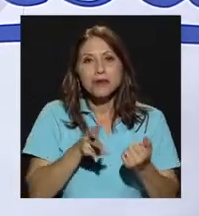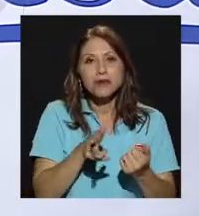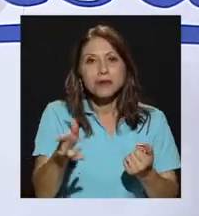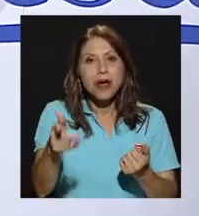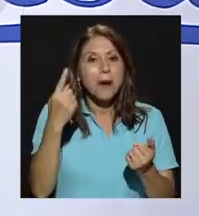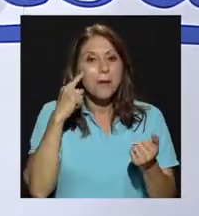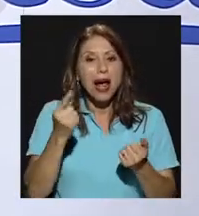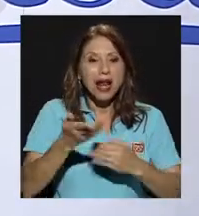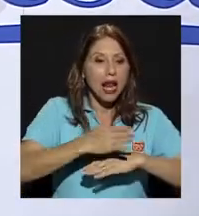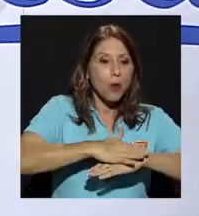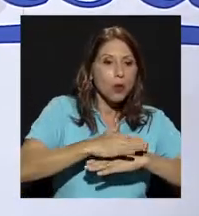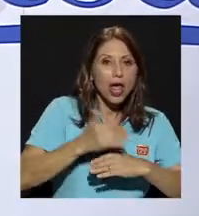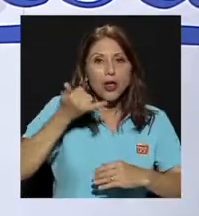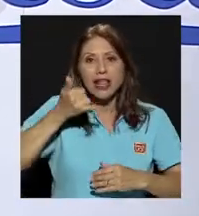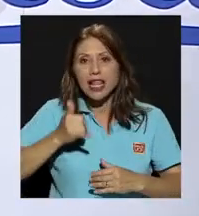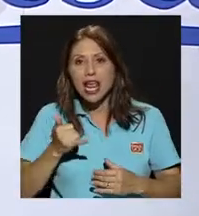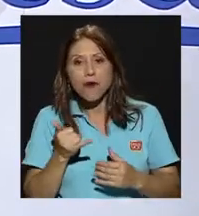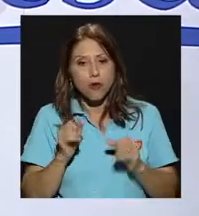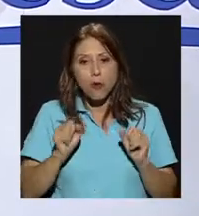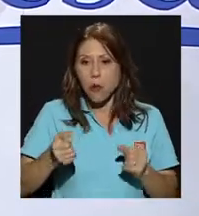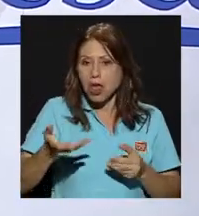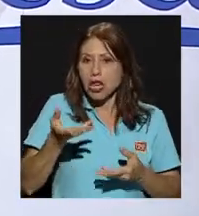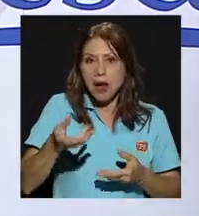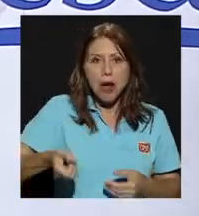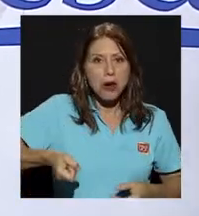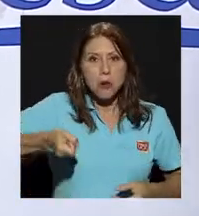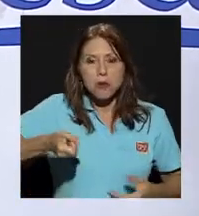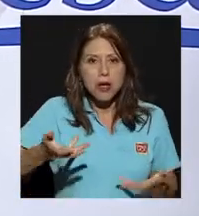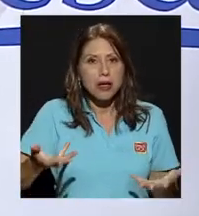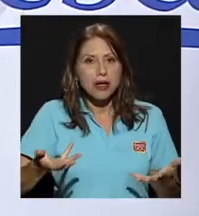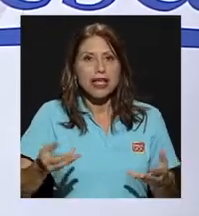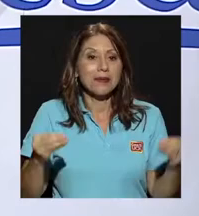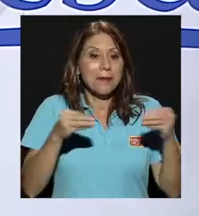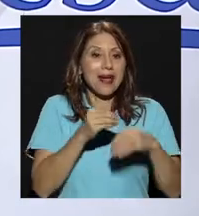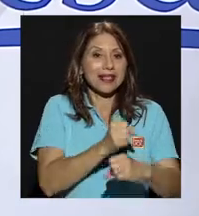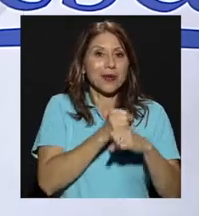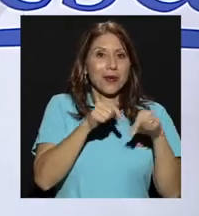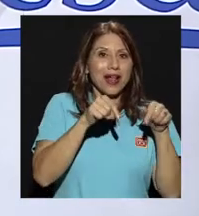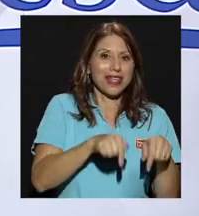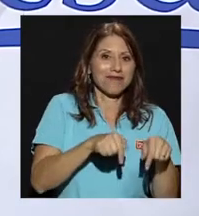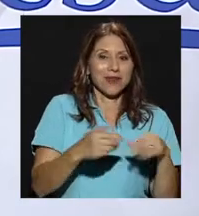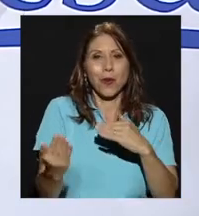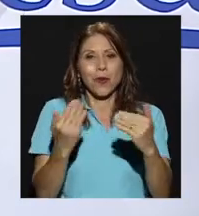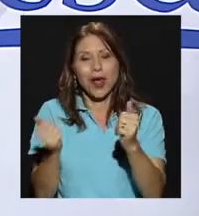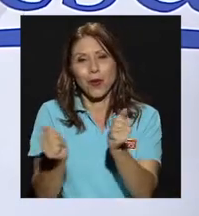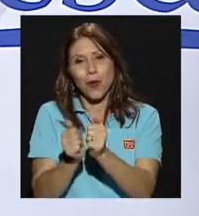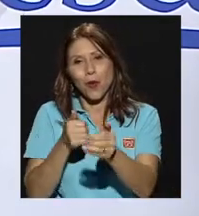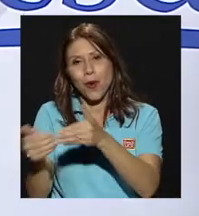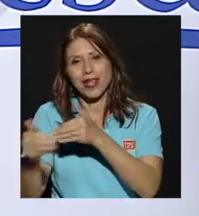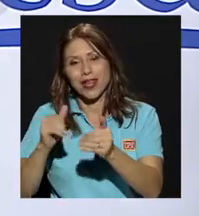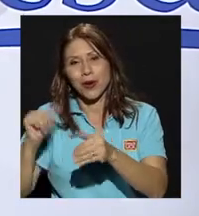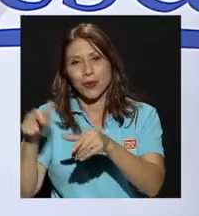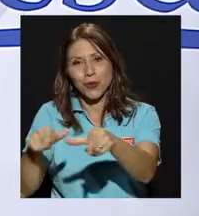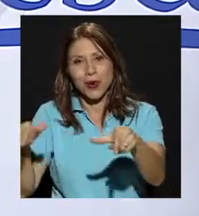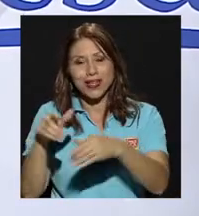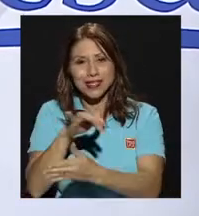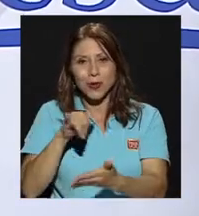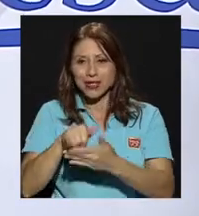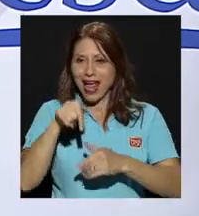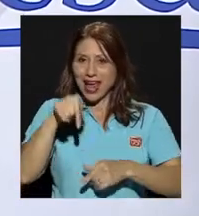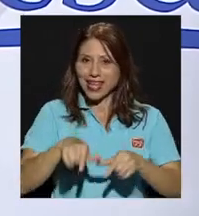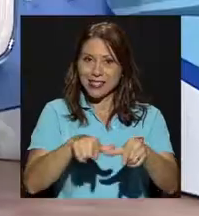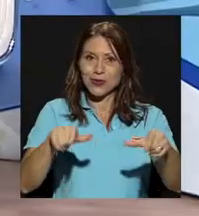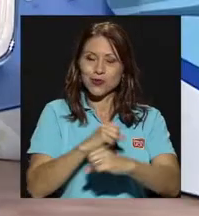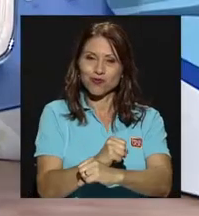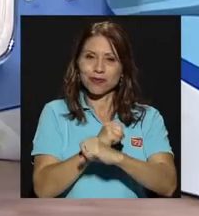llevar computadora en la mano, teléfono, mucho más que cualquiera de las ciudades de San José. Es un sitio absolutamente